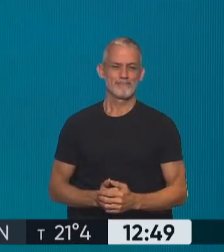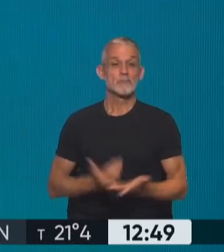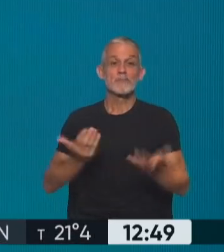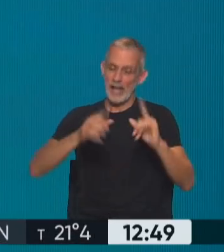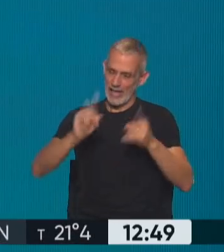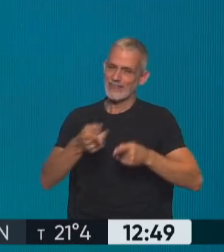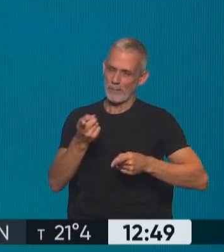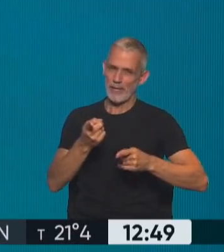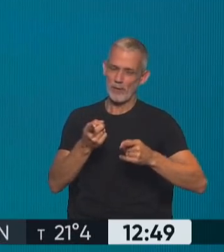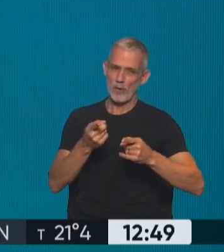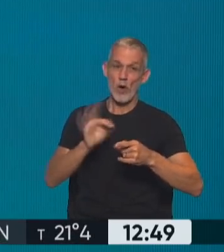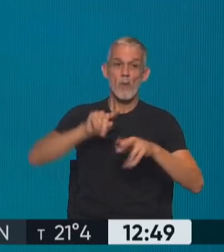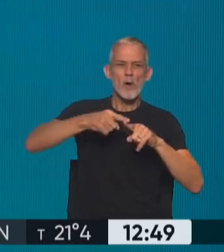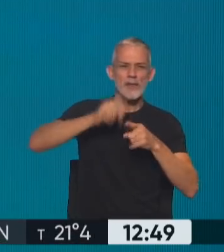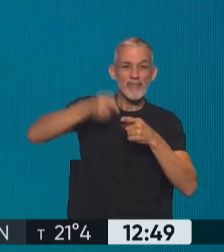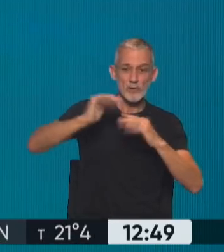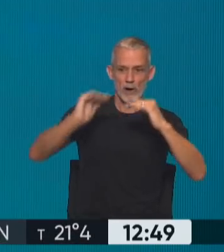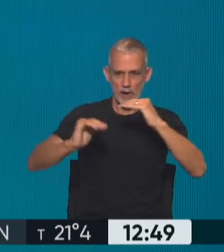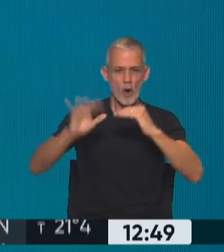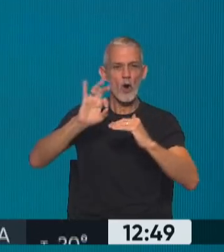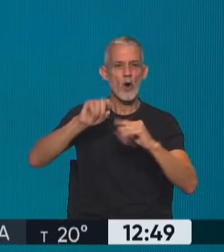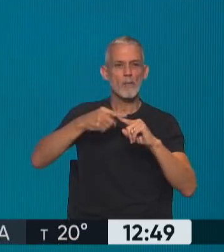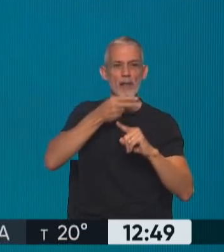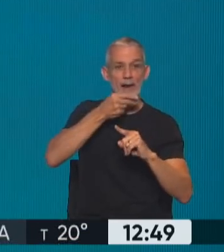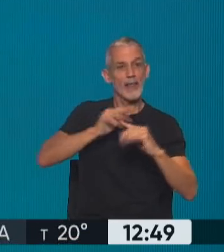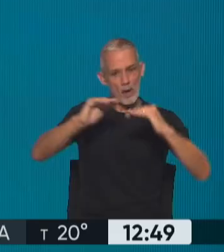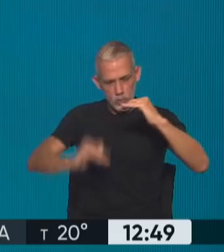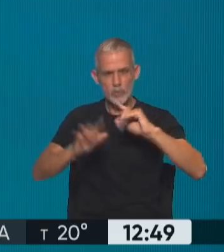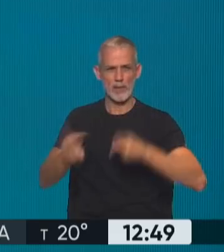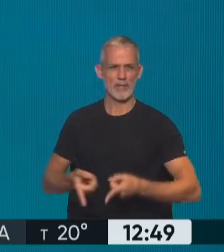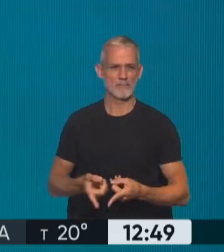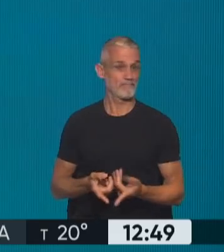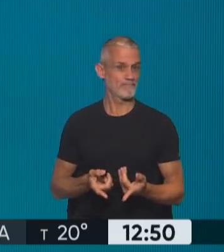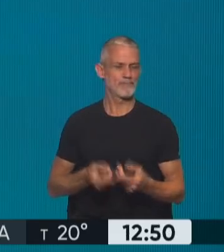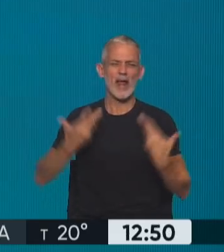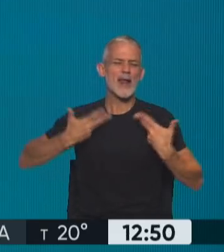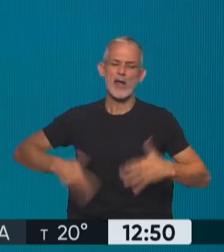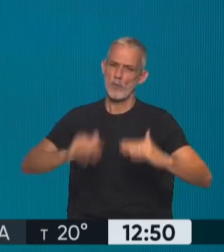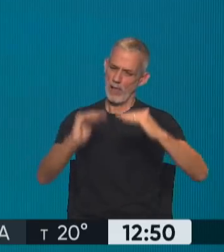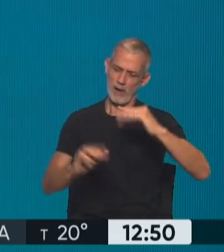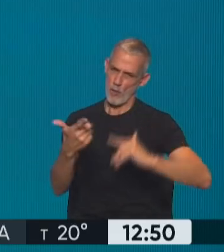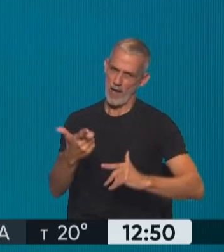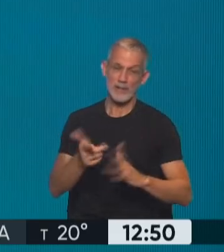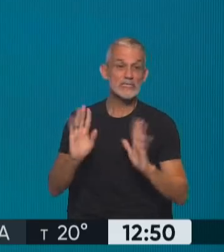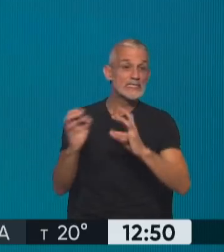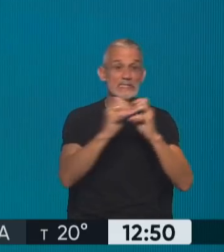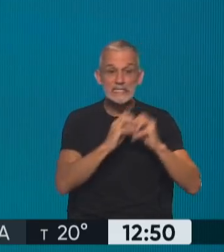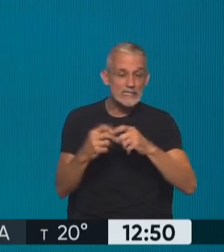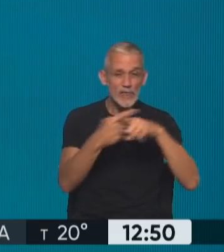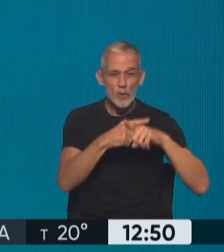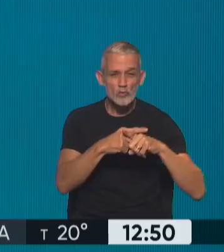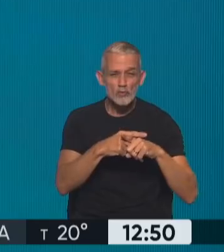también lo es. Creo entonces que la gran discusión